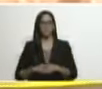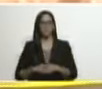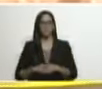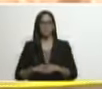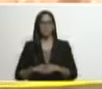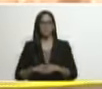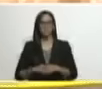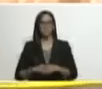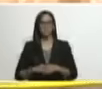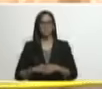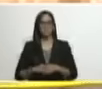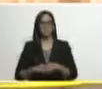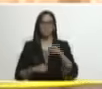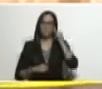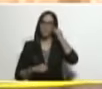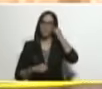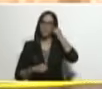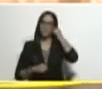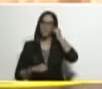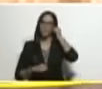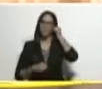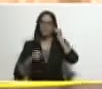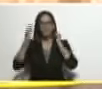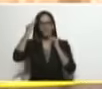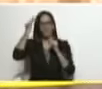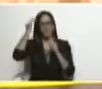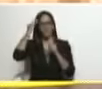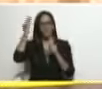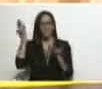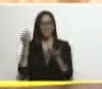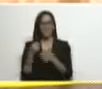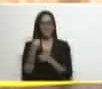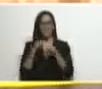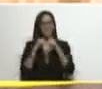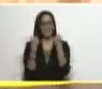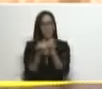no, yo sé que es el elíptico, no me tienen que soplar.